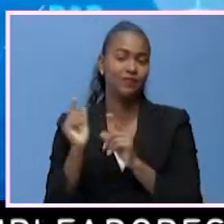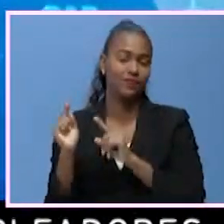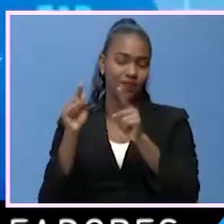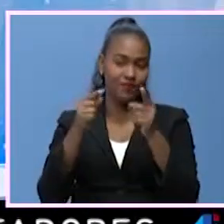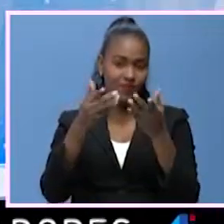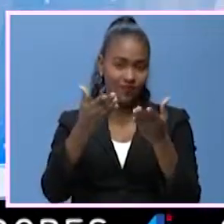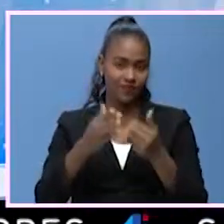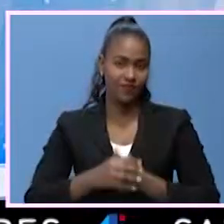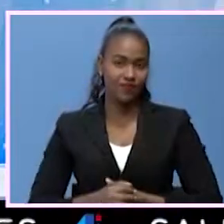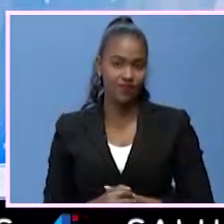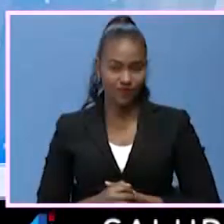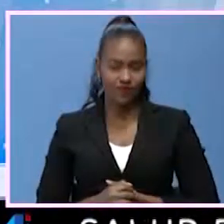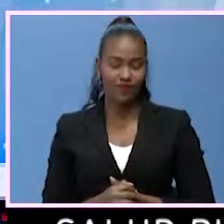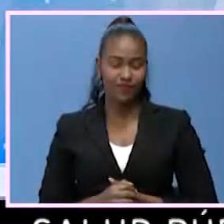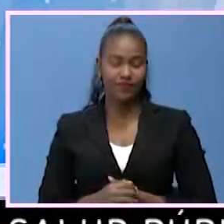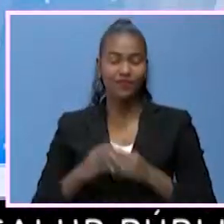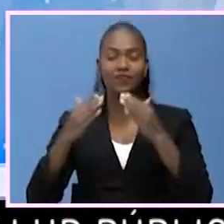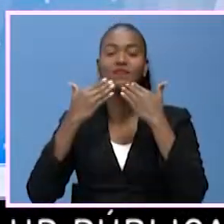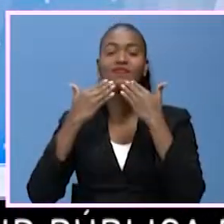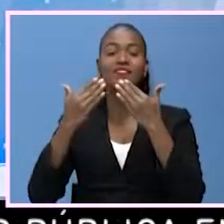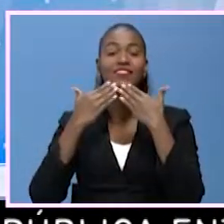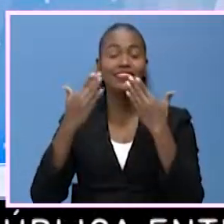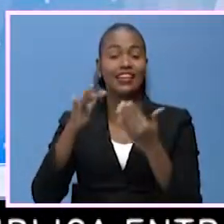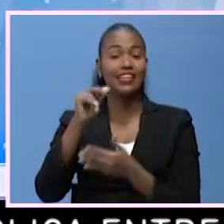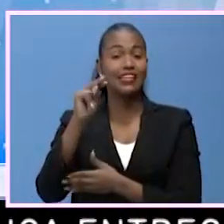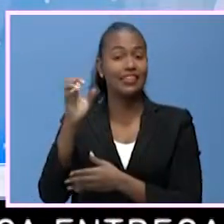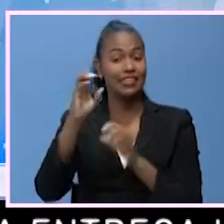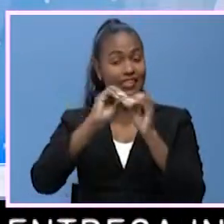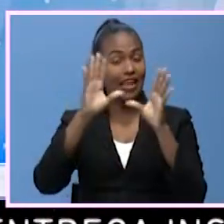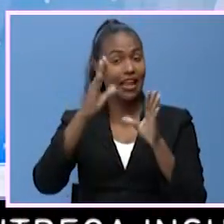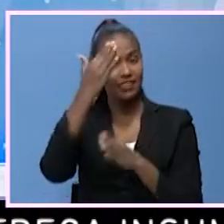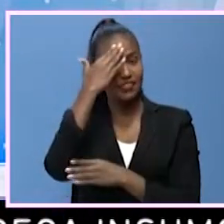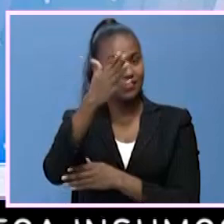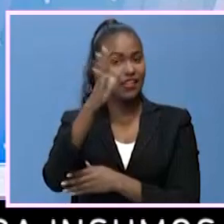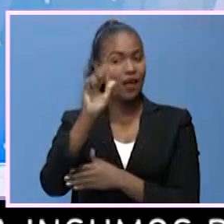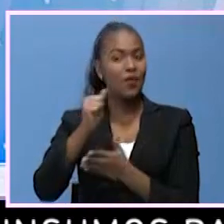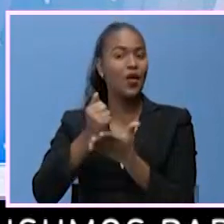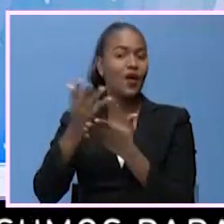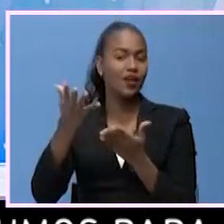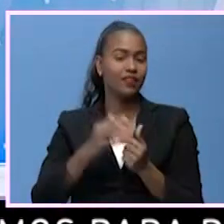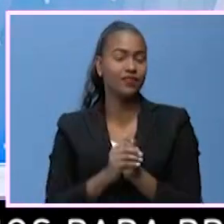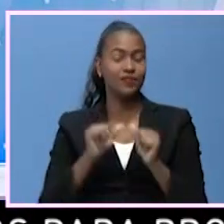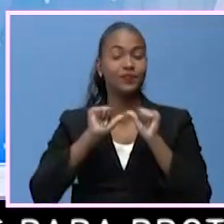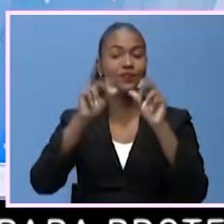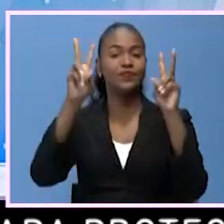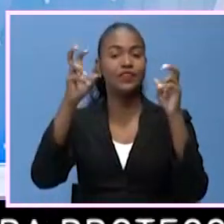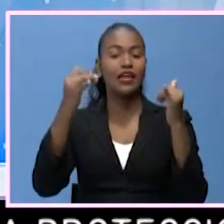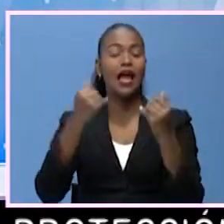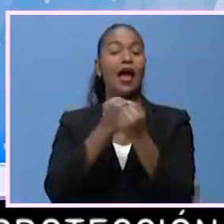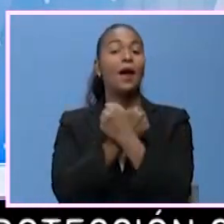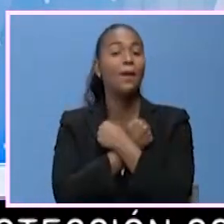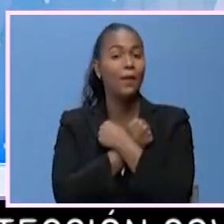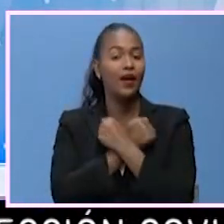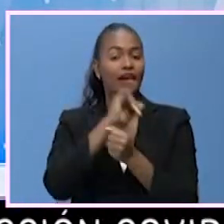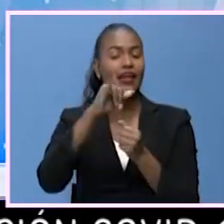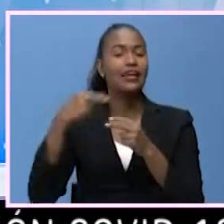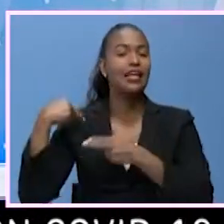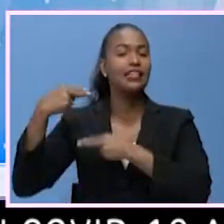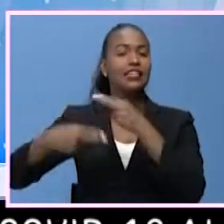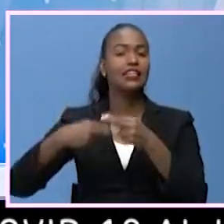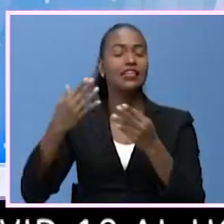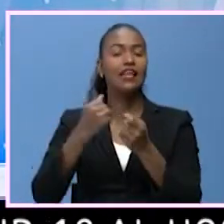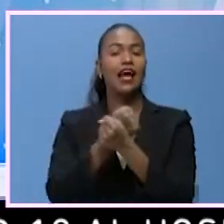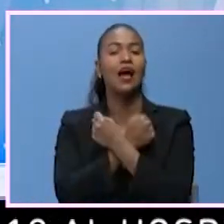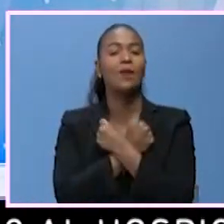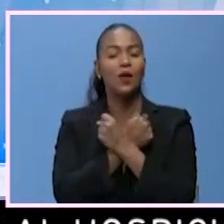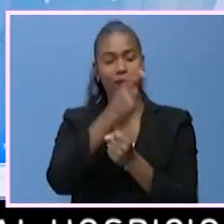Regresamos. Claro que sí, así que ya saben, tienen opciones. Vamos a continuar en torno al tema del amor y así es la historia precisamente de